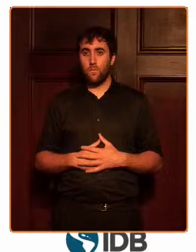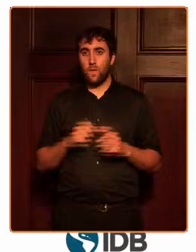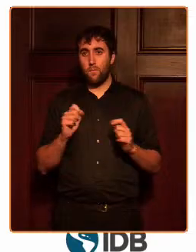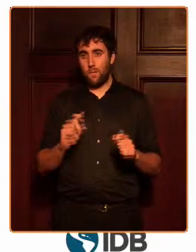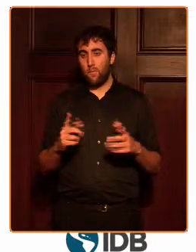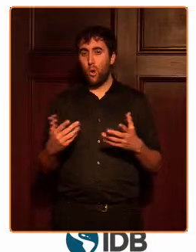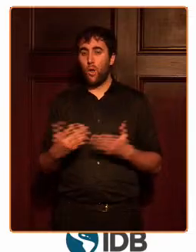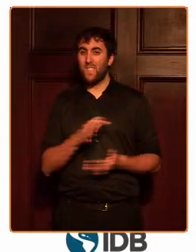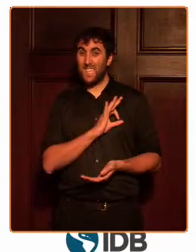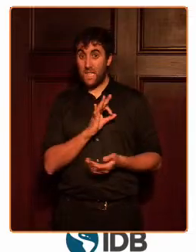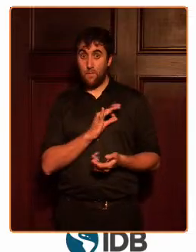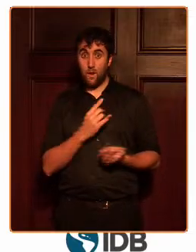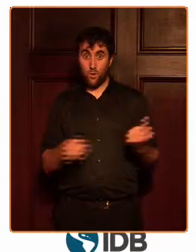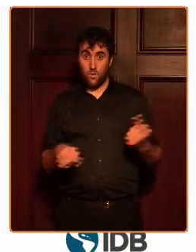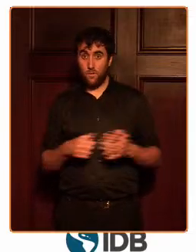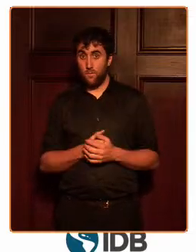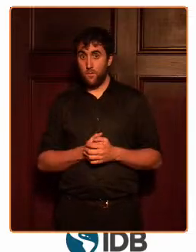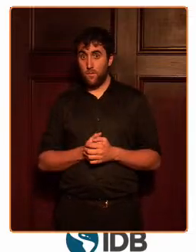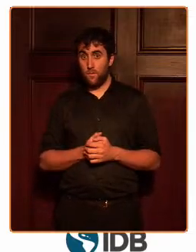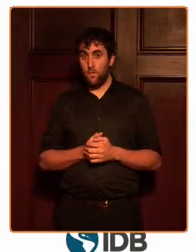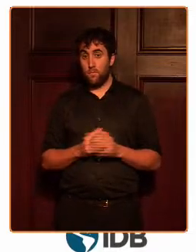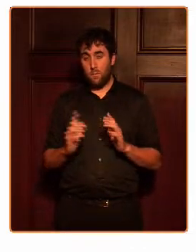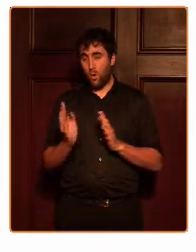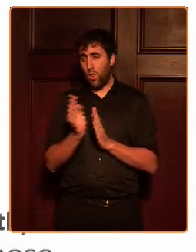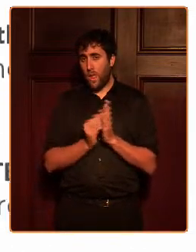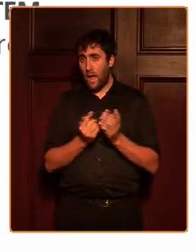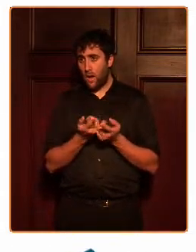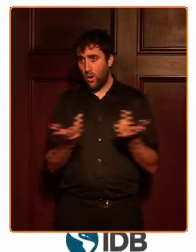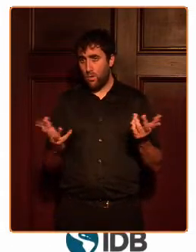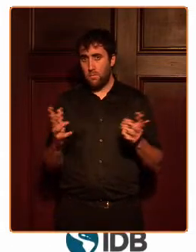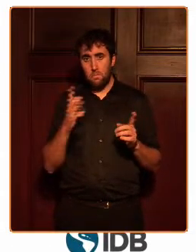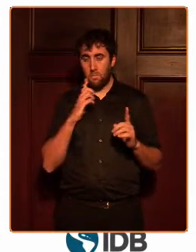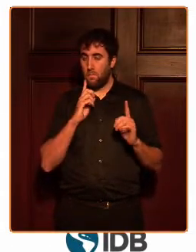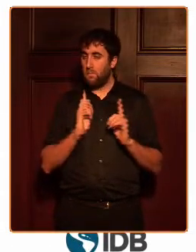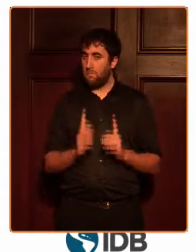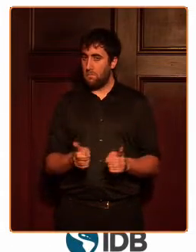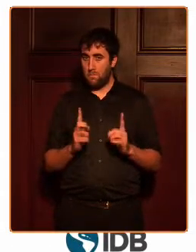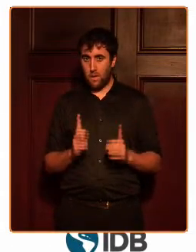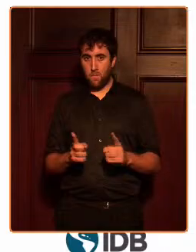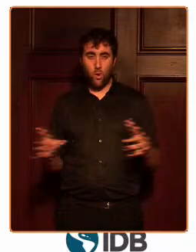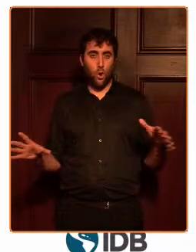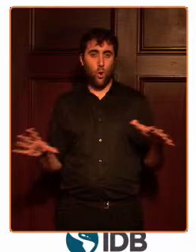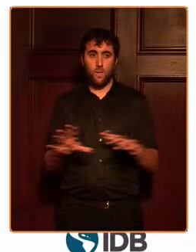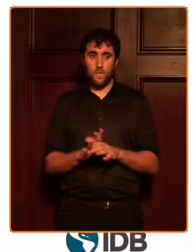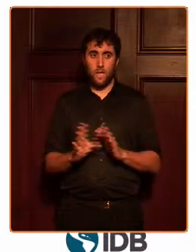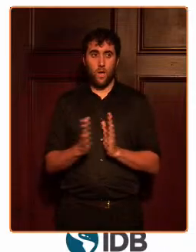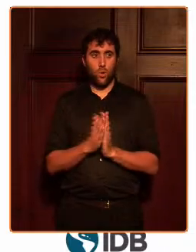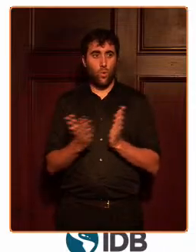los exámenes. Y básicamente los datos son muy consistentes con los estudios